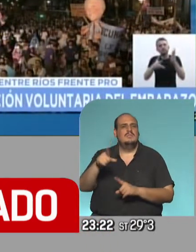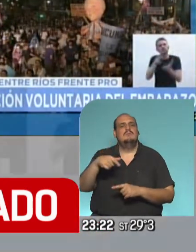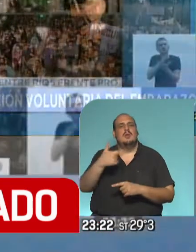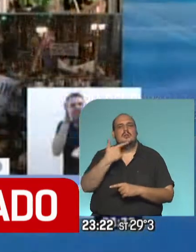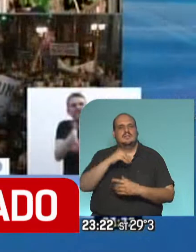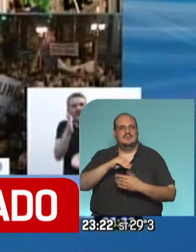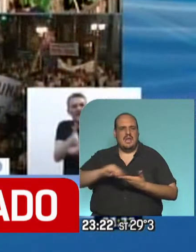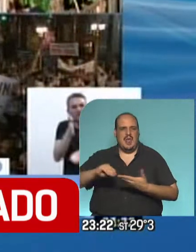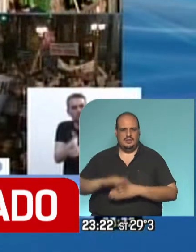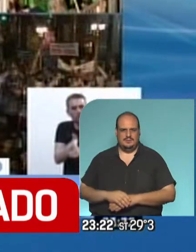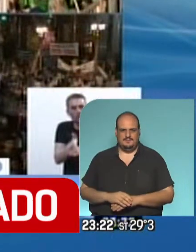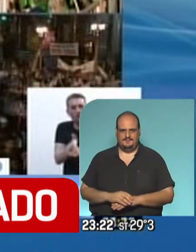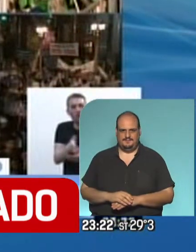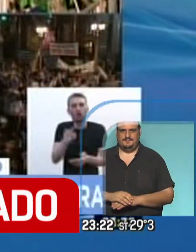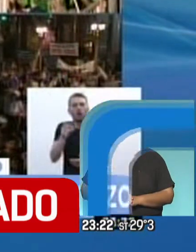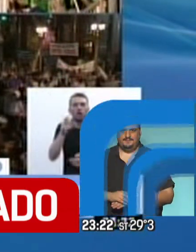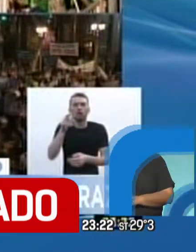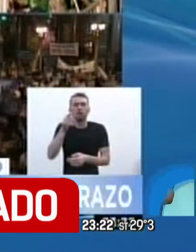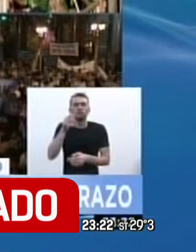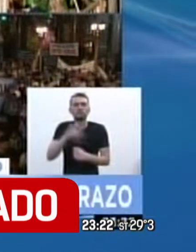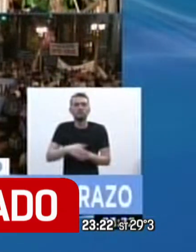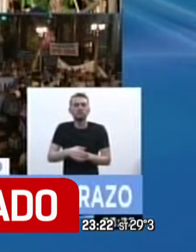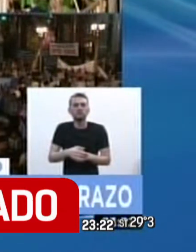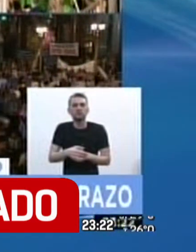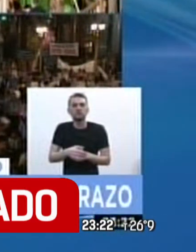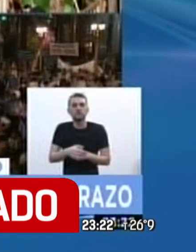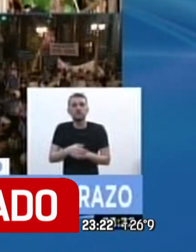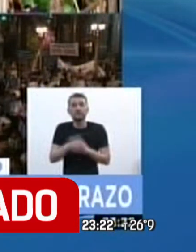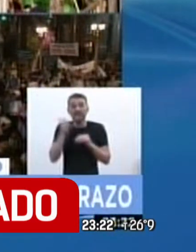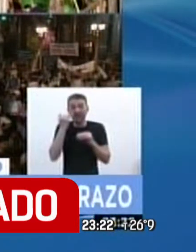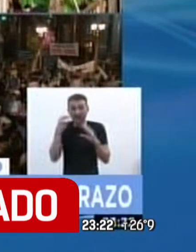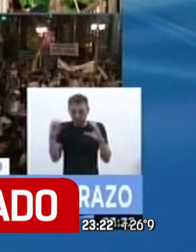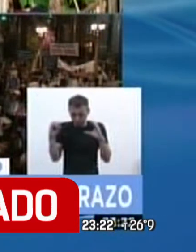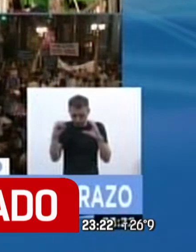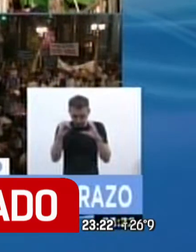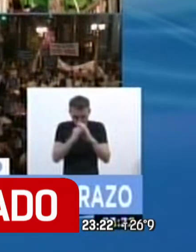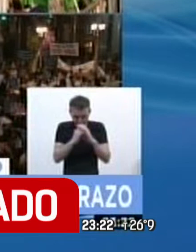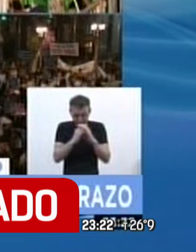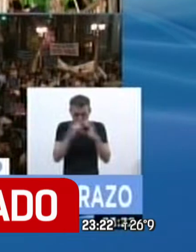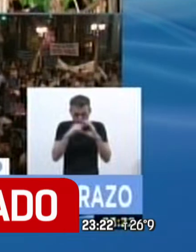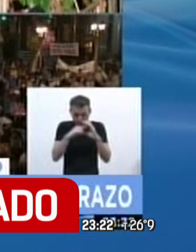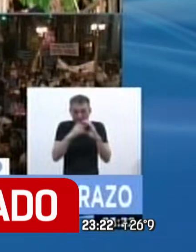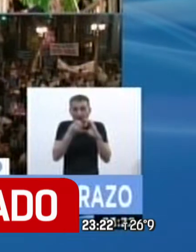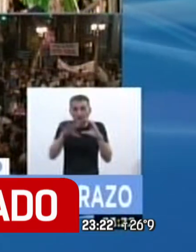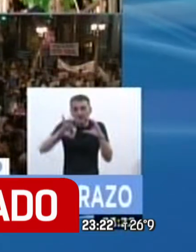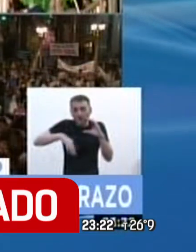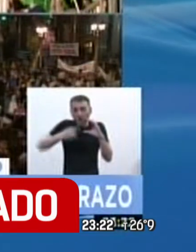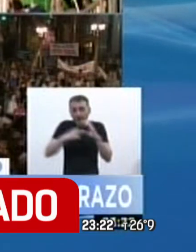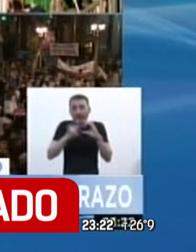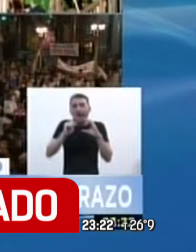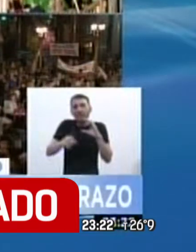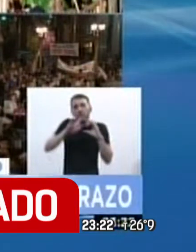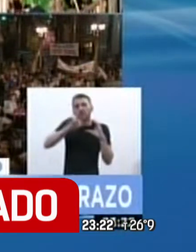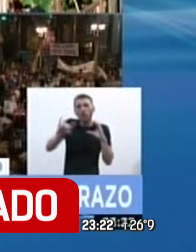Alta. Que hay vida a partir de la concepción. También aprovecho para decirle a mis pares de